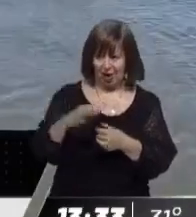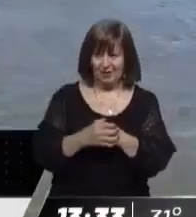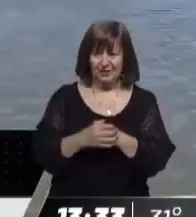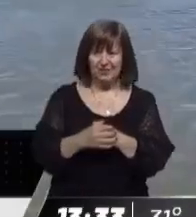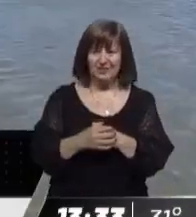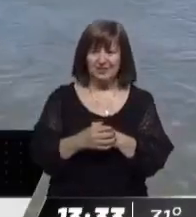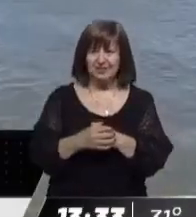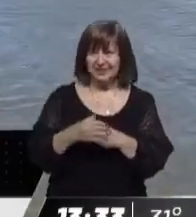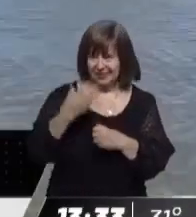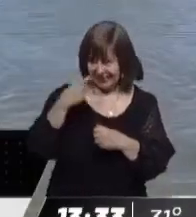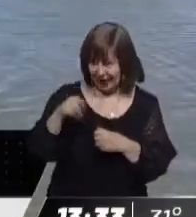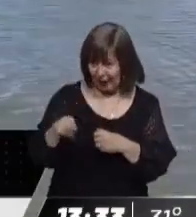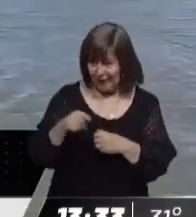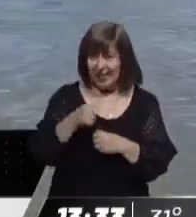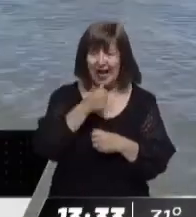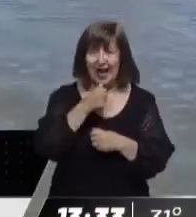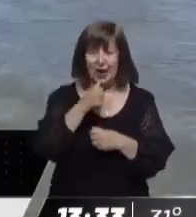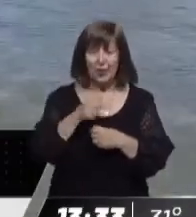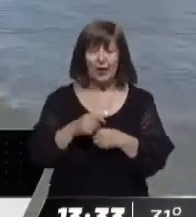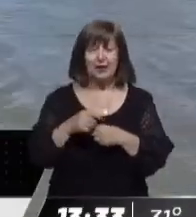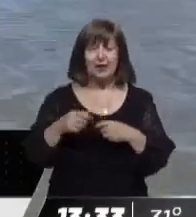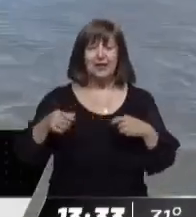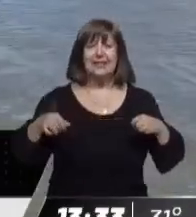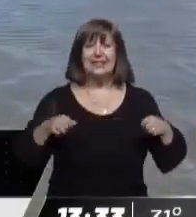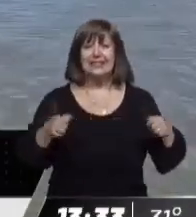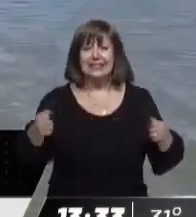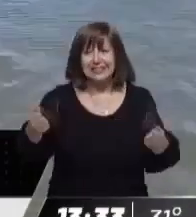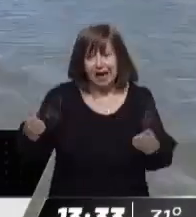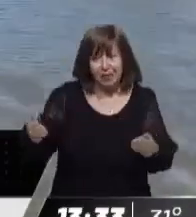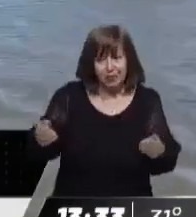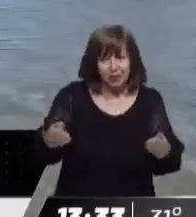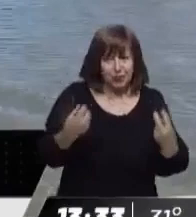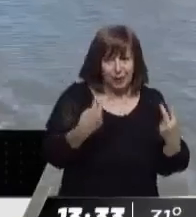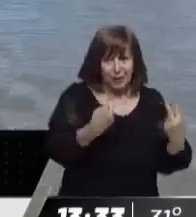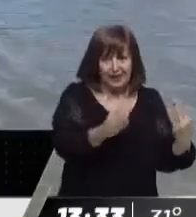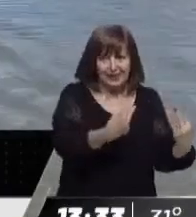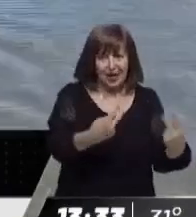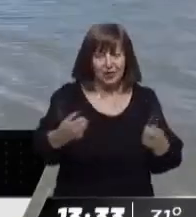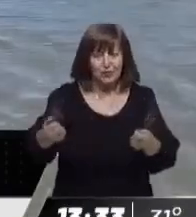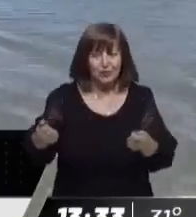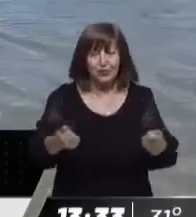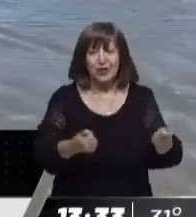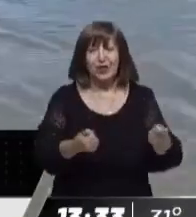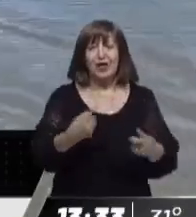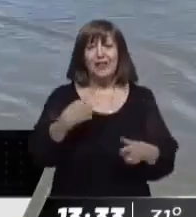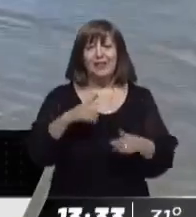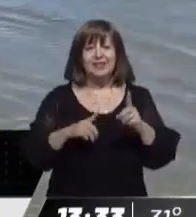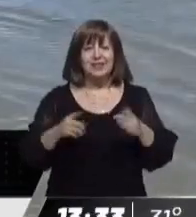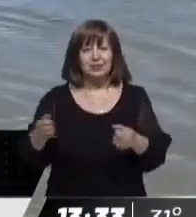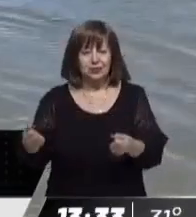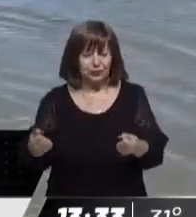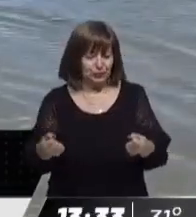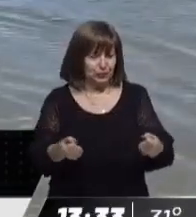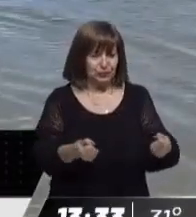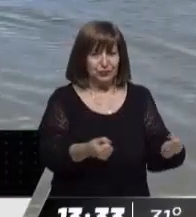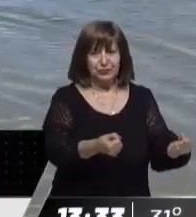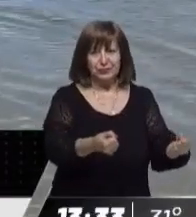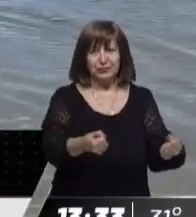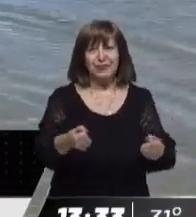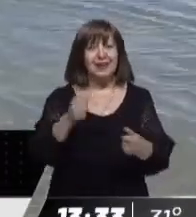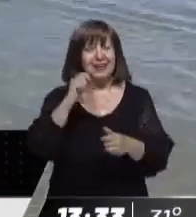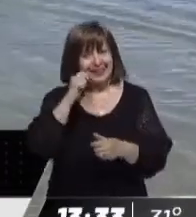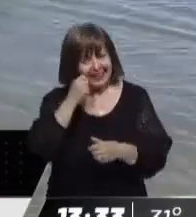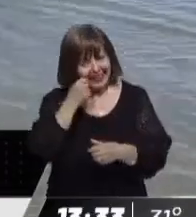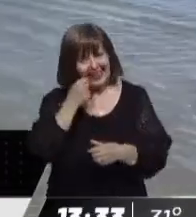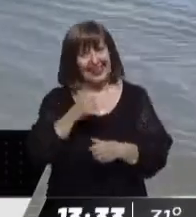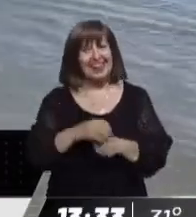¿Te gusta? Están haciendo un paseo personalizado. Pensar que mucha gente paga para esto en los bosques de Palermo y vos estás acá